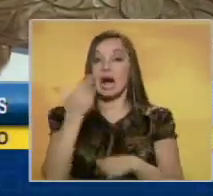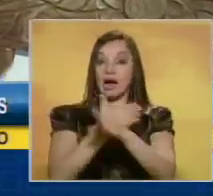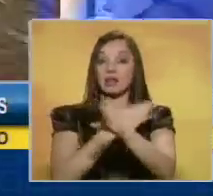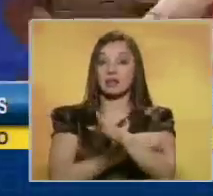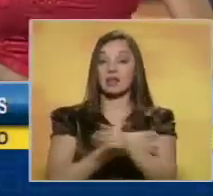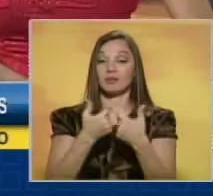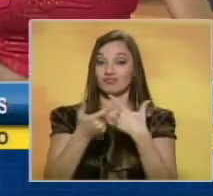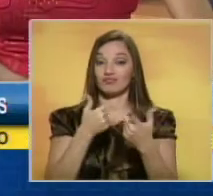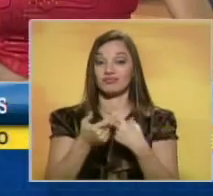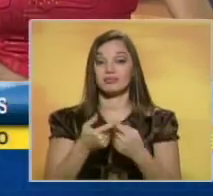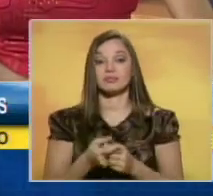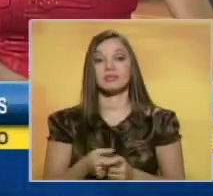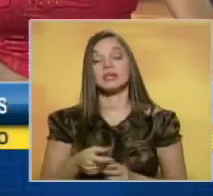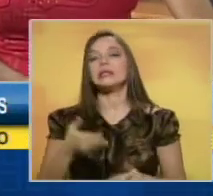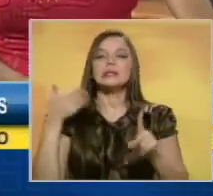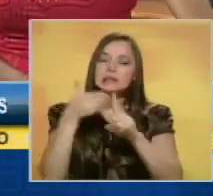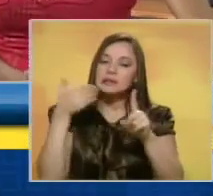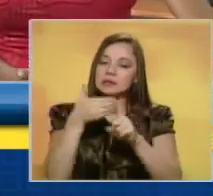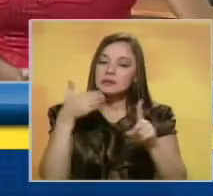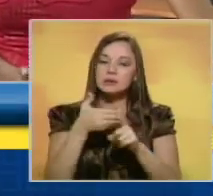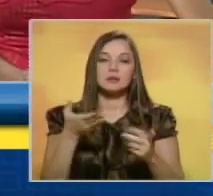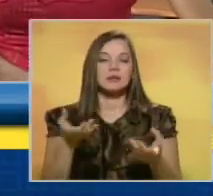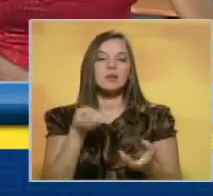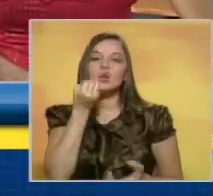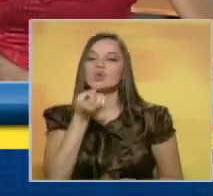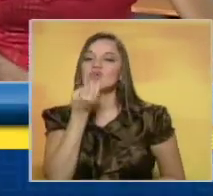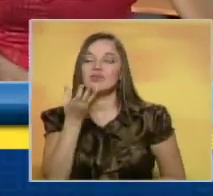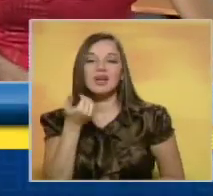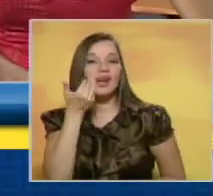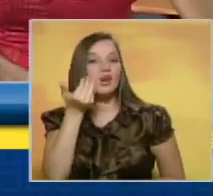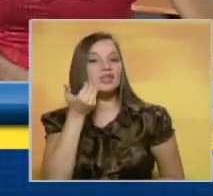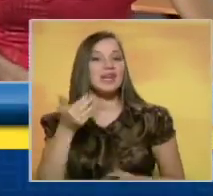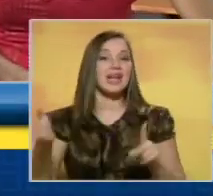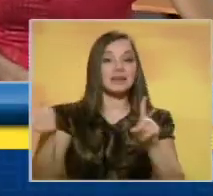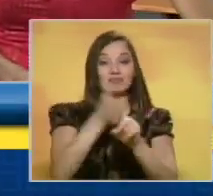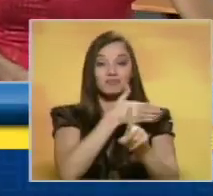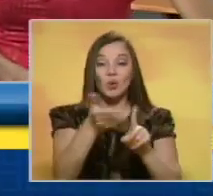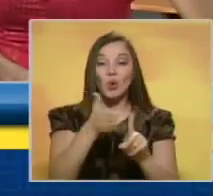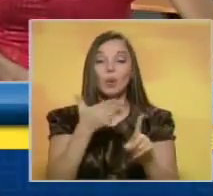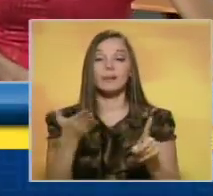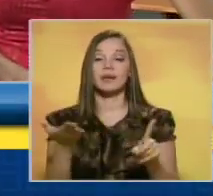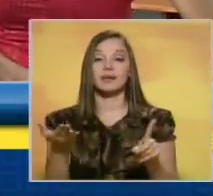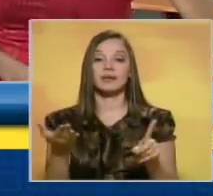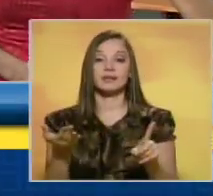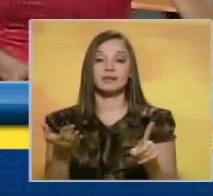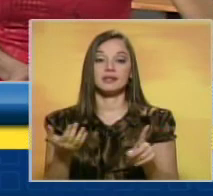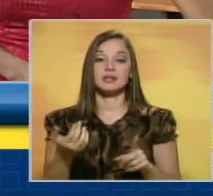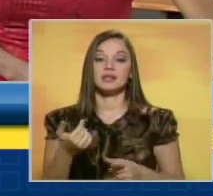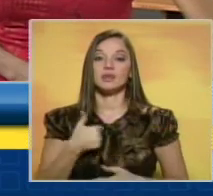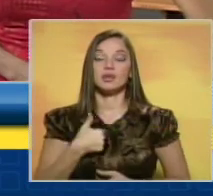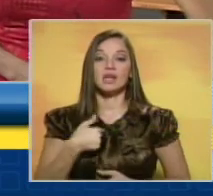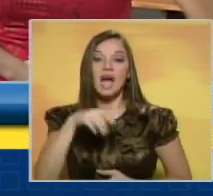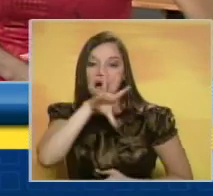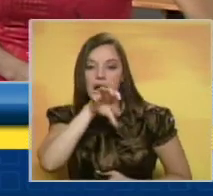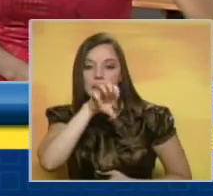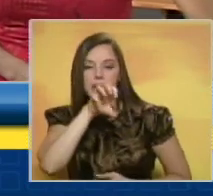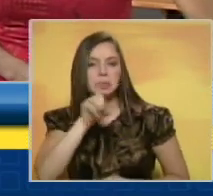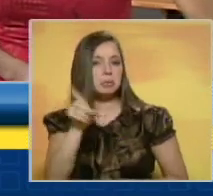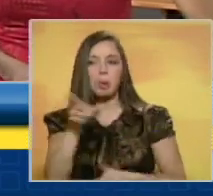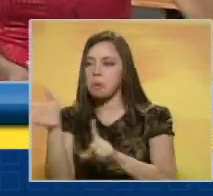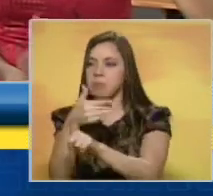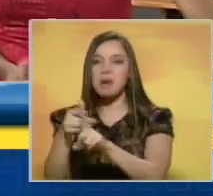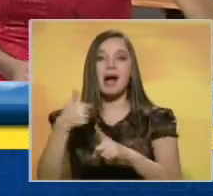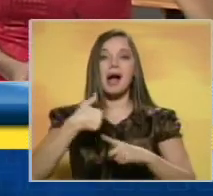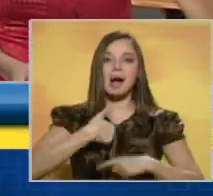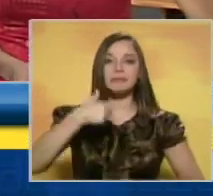expareja. Eran insultos, unas groserías, golpes que, bueno, ni el perro de la casa llevaba esos golpes como yo,